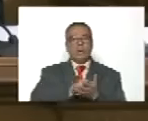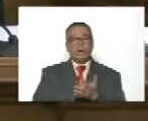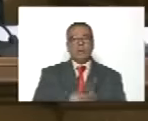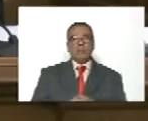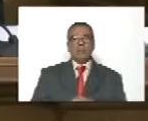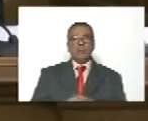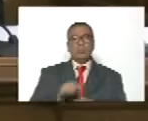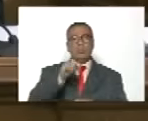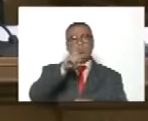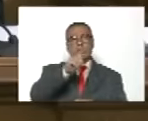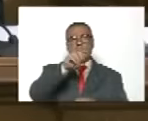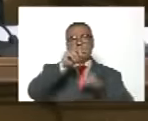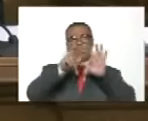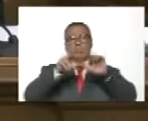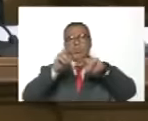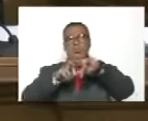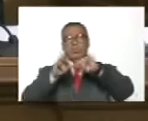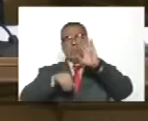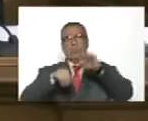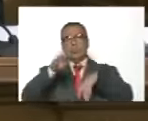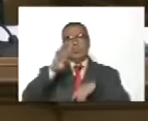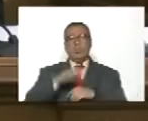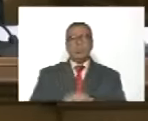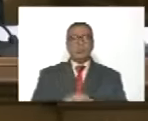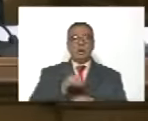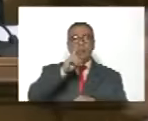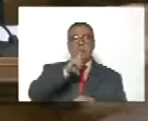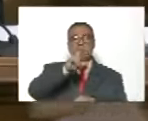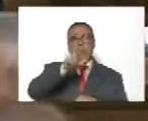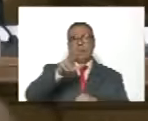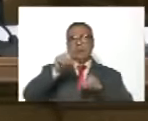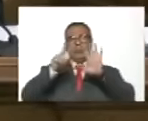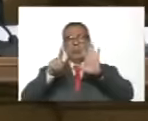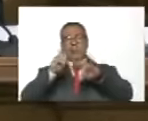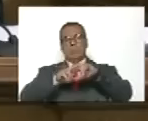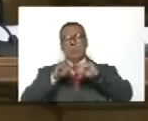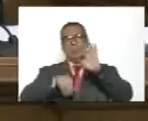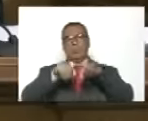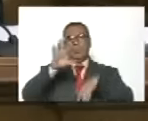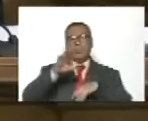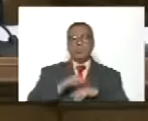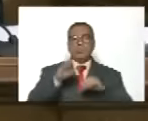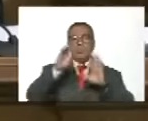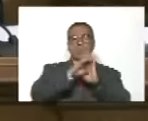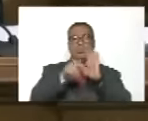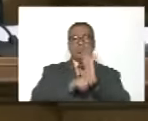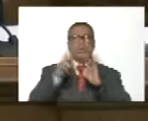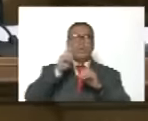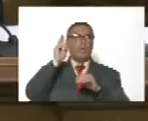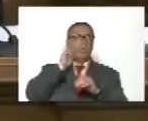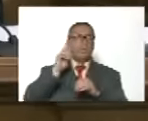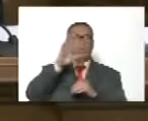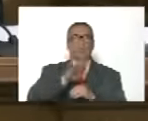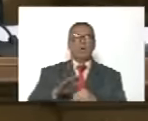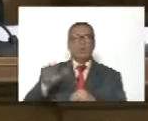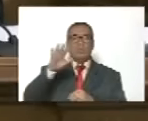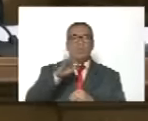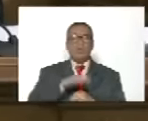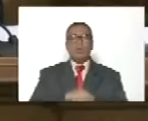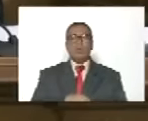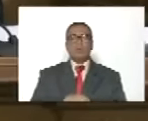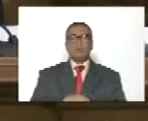los artículos 187, numeral 14 y 236, numeral 15 de la Constitución de la República